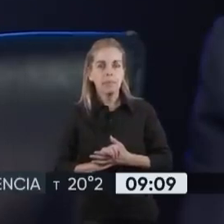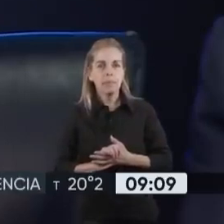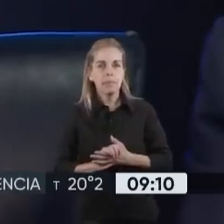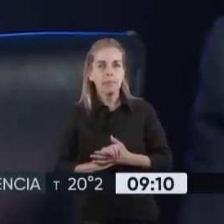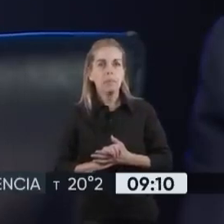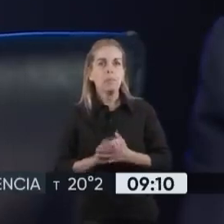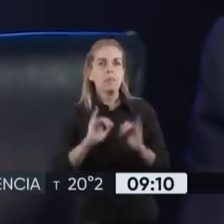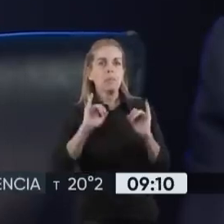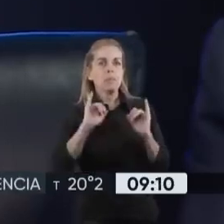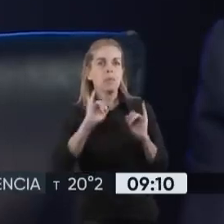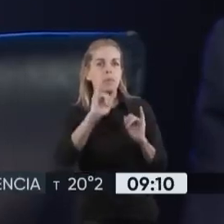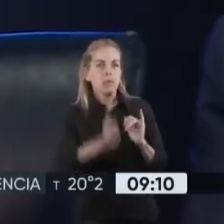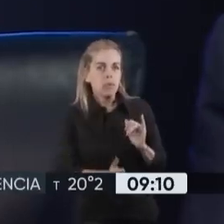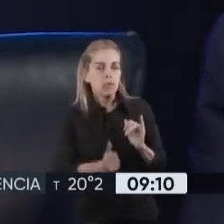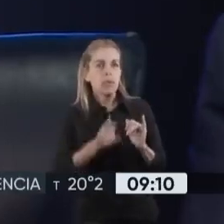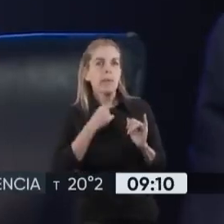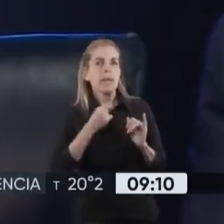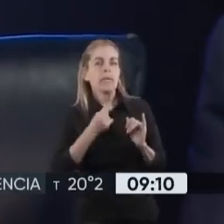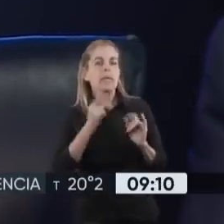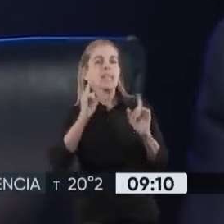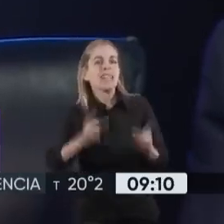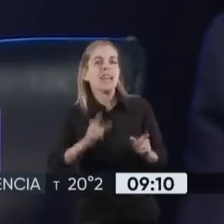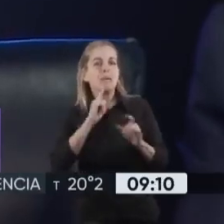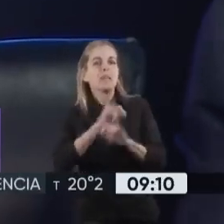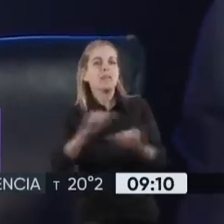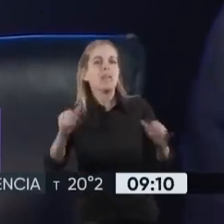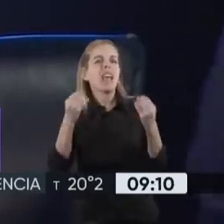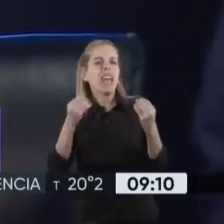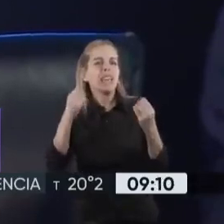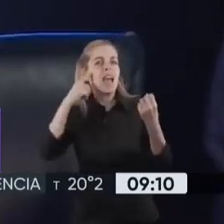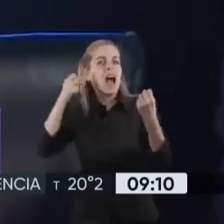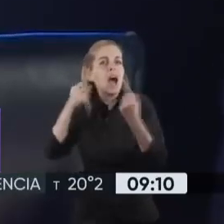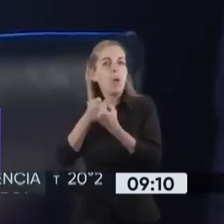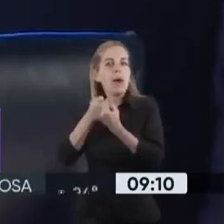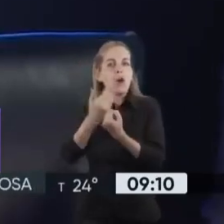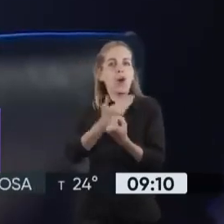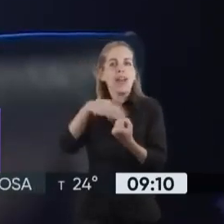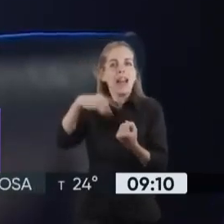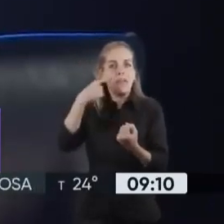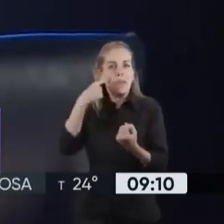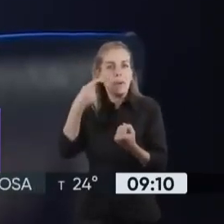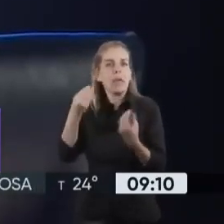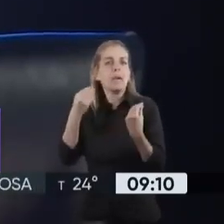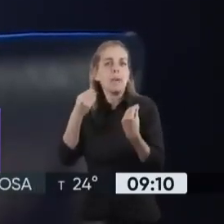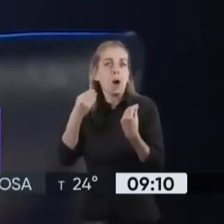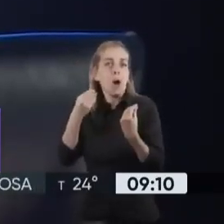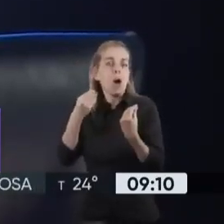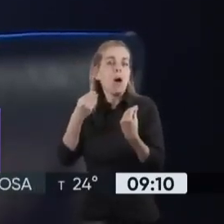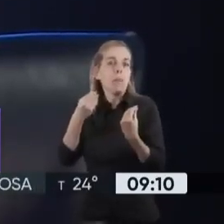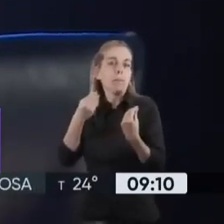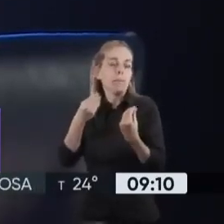queremos insistir y queremos transmitir es que este acuerdo es la consecuencia de